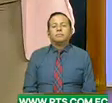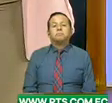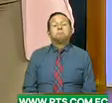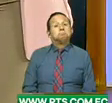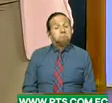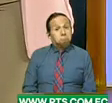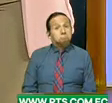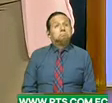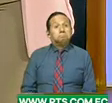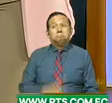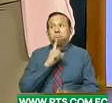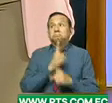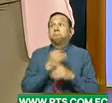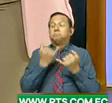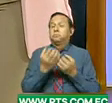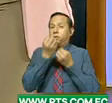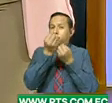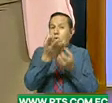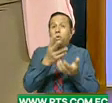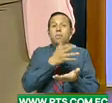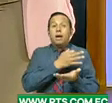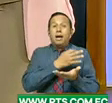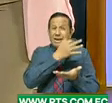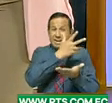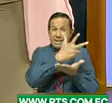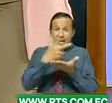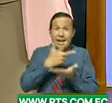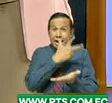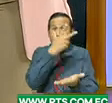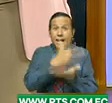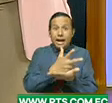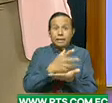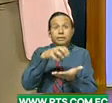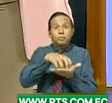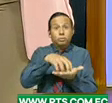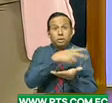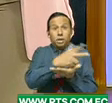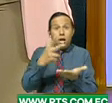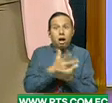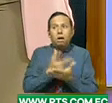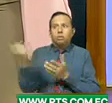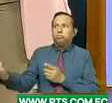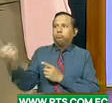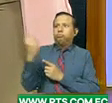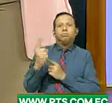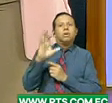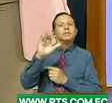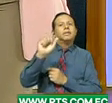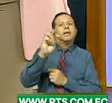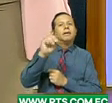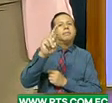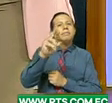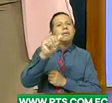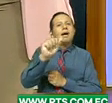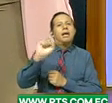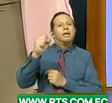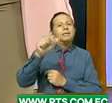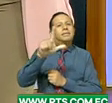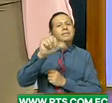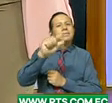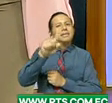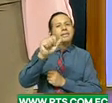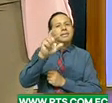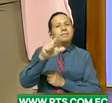Bien, ahora les contamos que Carchi recibió con algarabía a la medallista olímpica Tamara Salazar. La ciudadanía formó